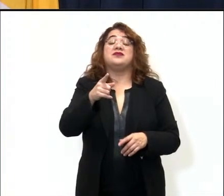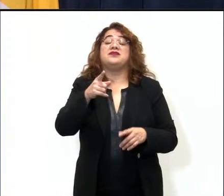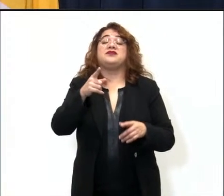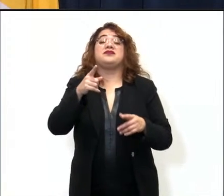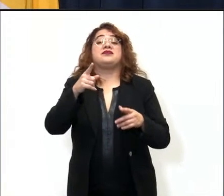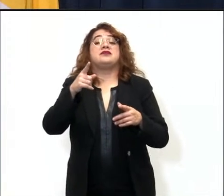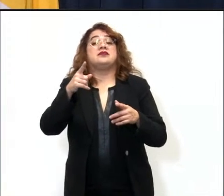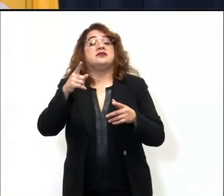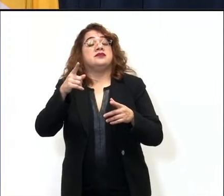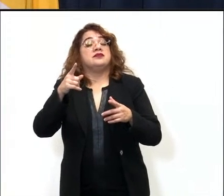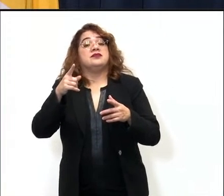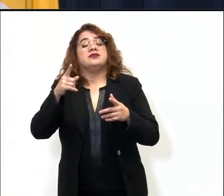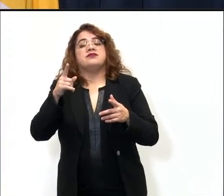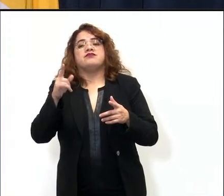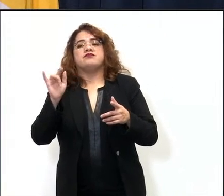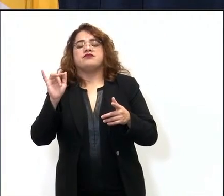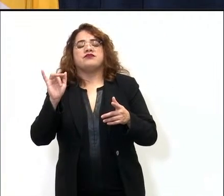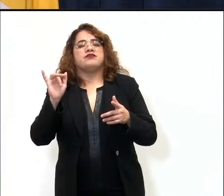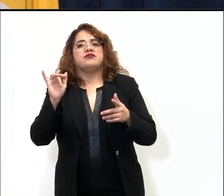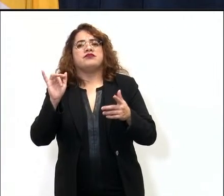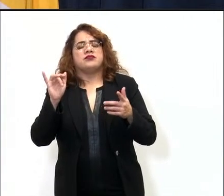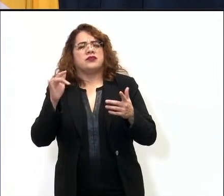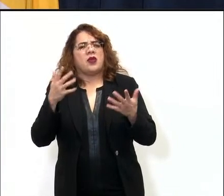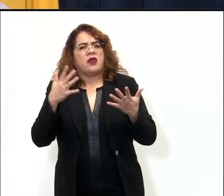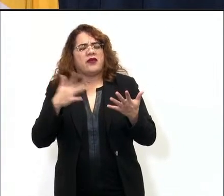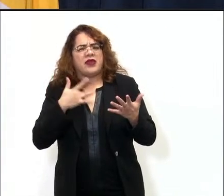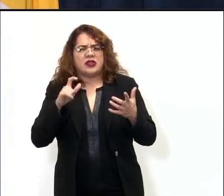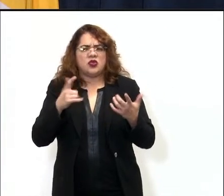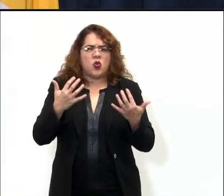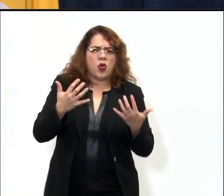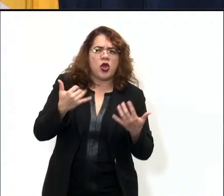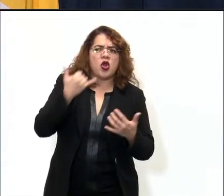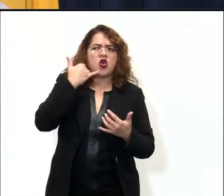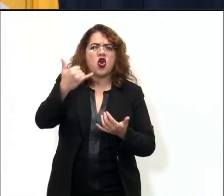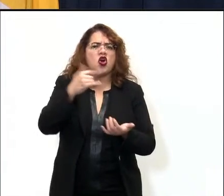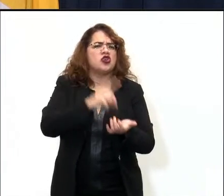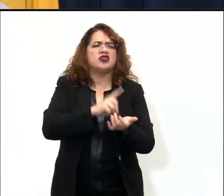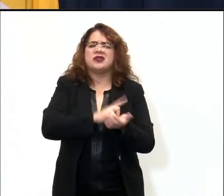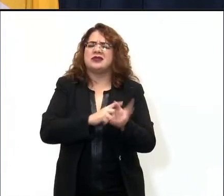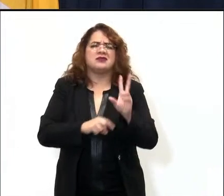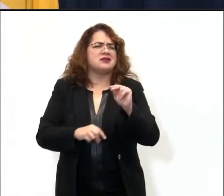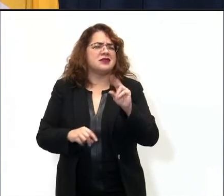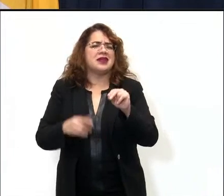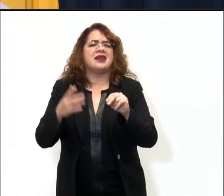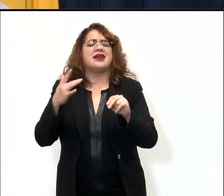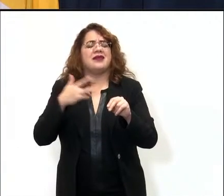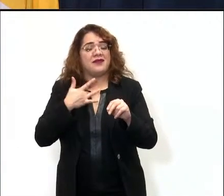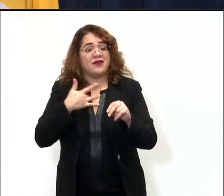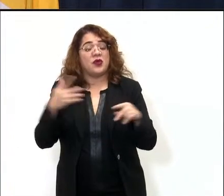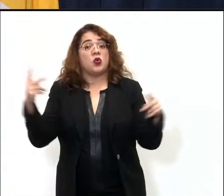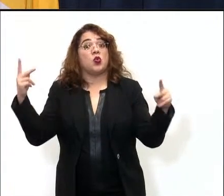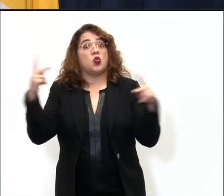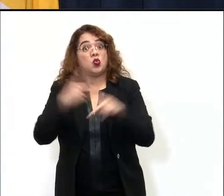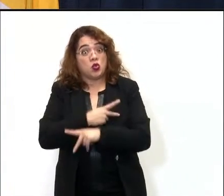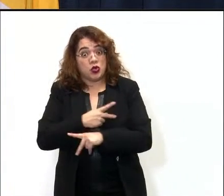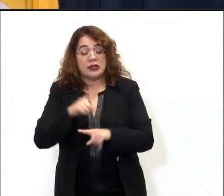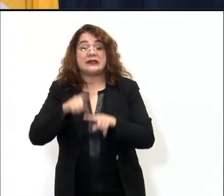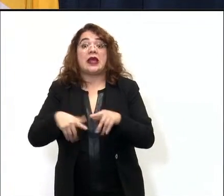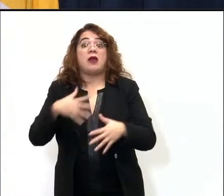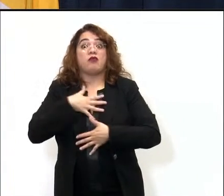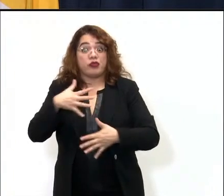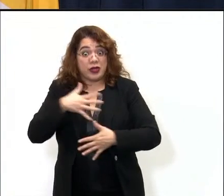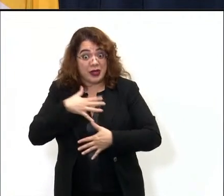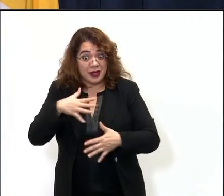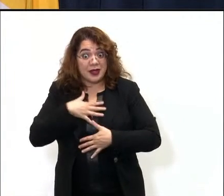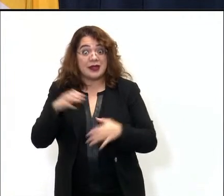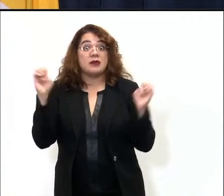empeoran y por favor no espere llamar a su médico si tiene alguna